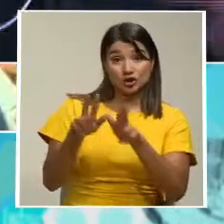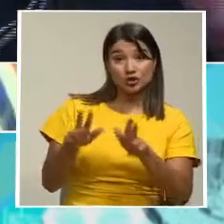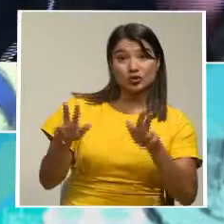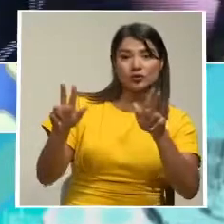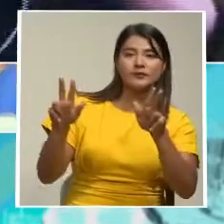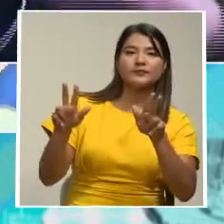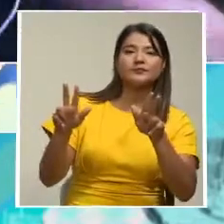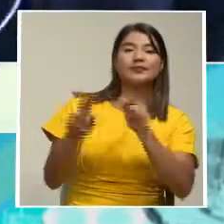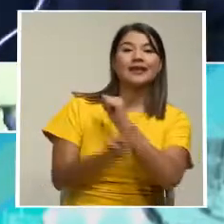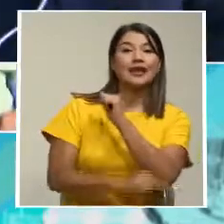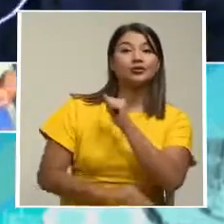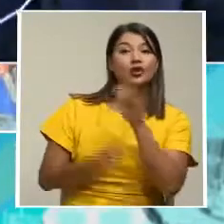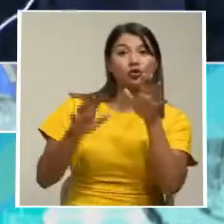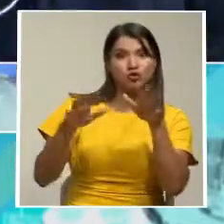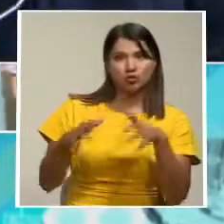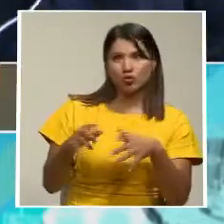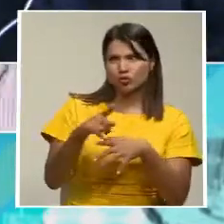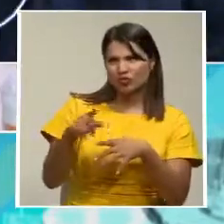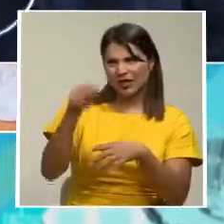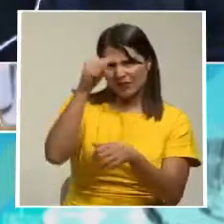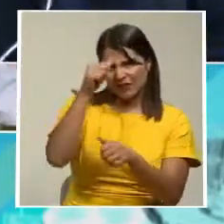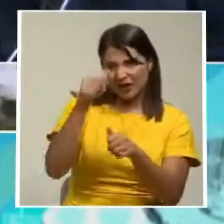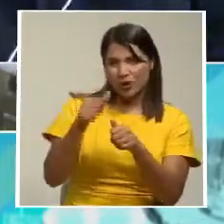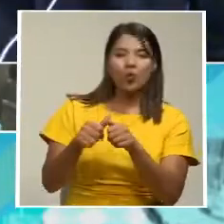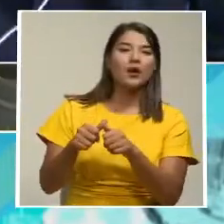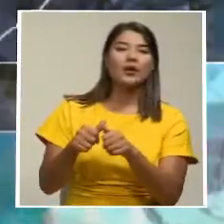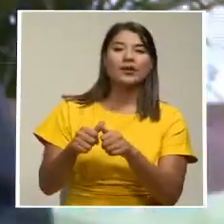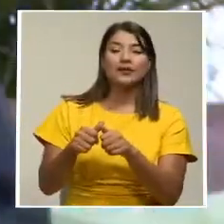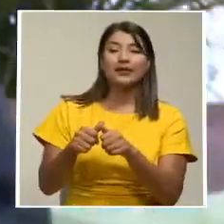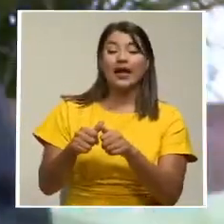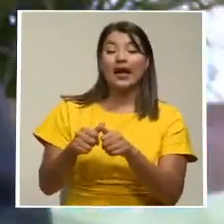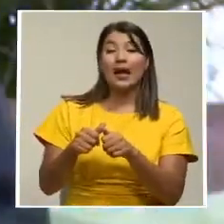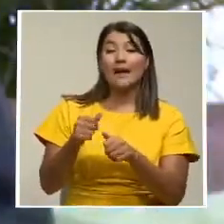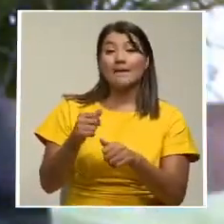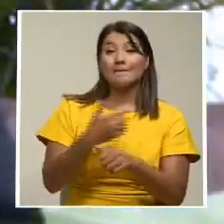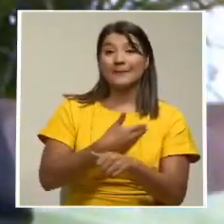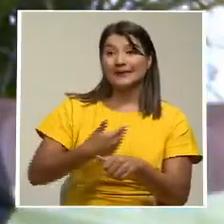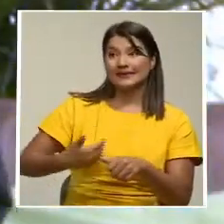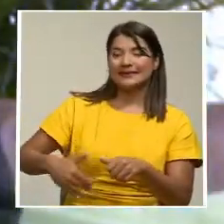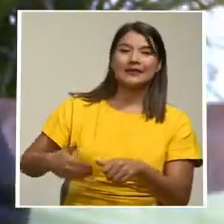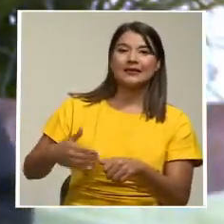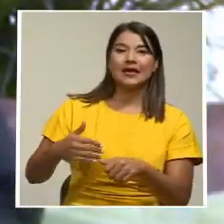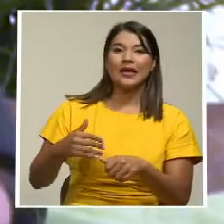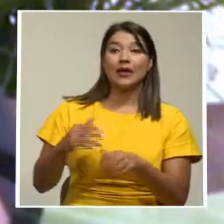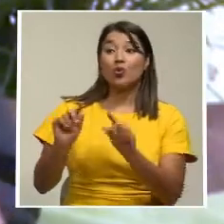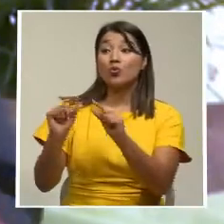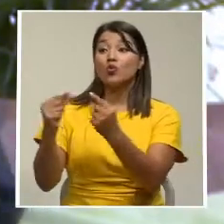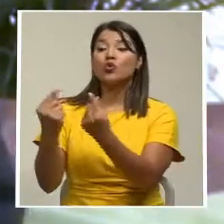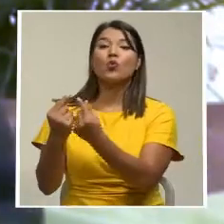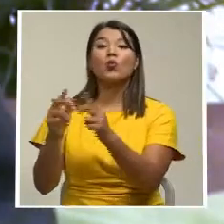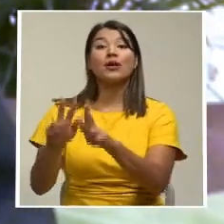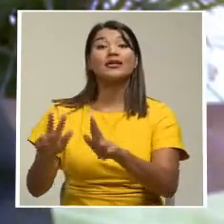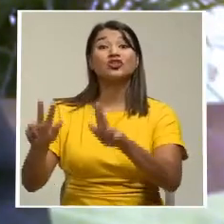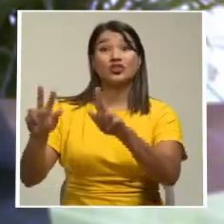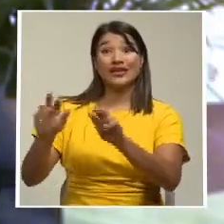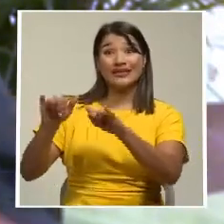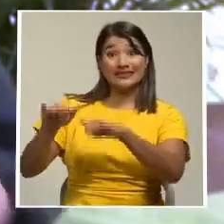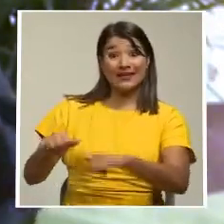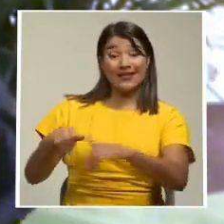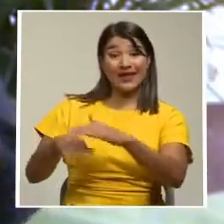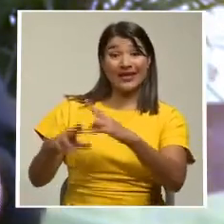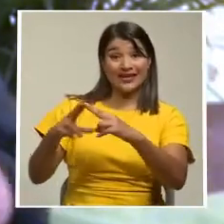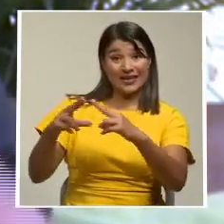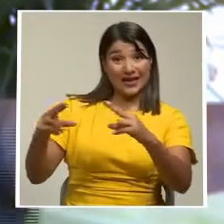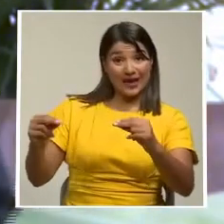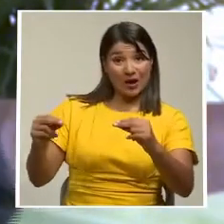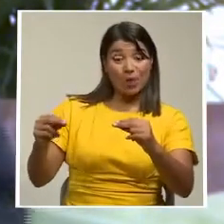fue expulsada, hay que recordarlo, por Daniel Ortega en diciembre del 2018, había una misión de Naciones Unidas en Managua que estaba tratando de